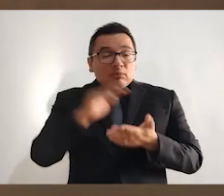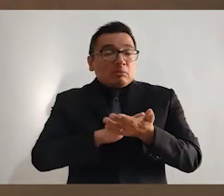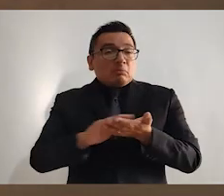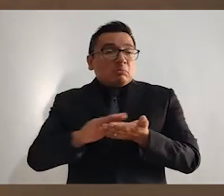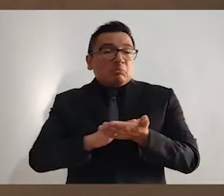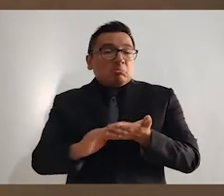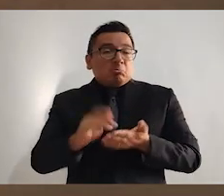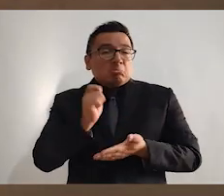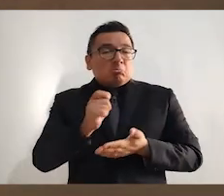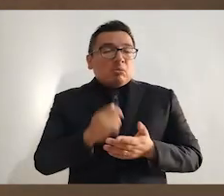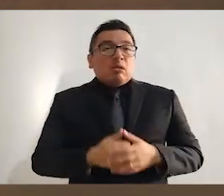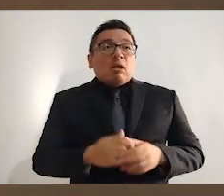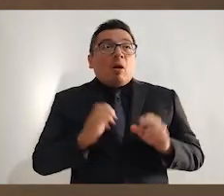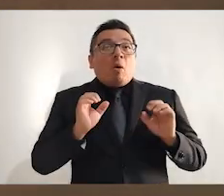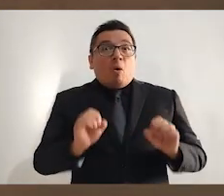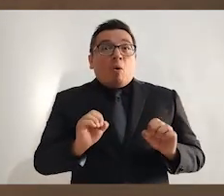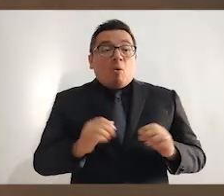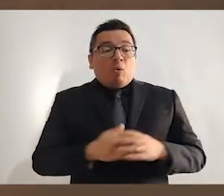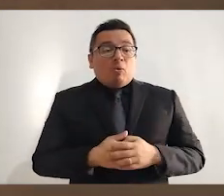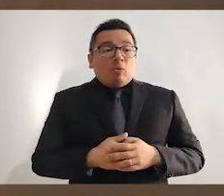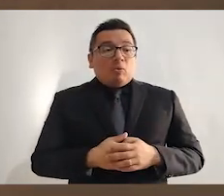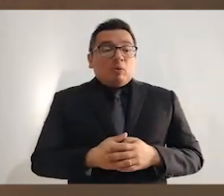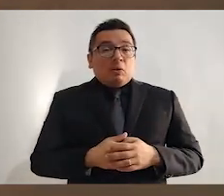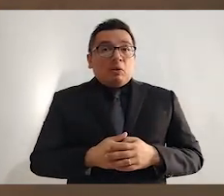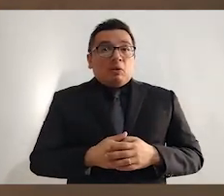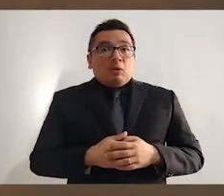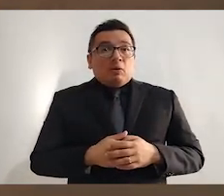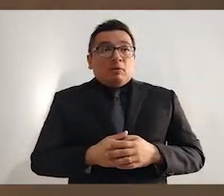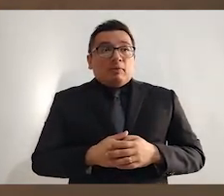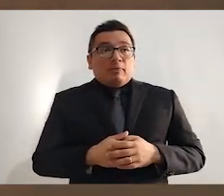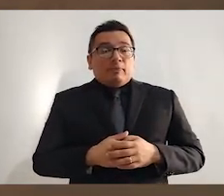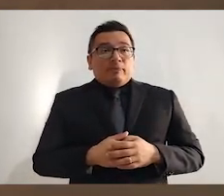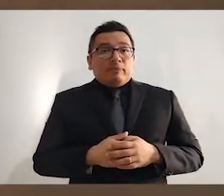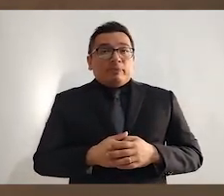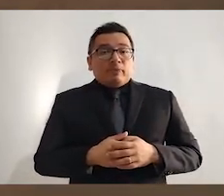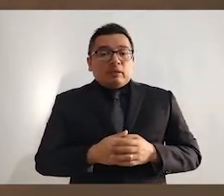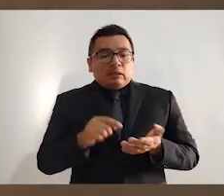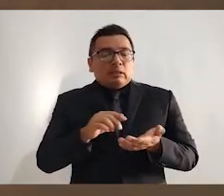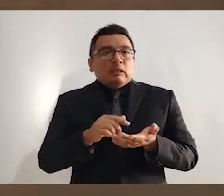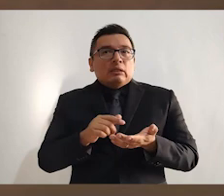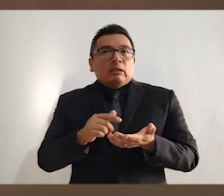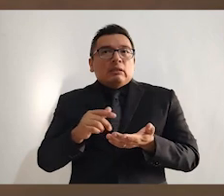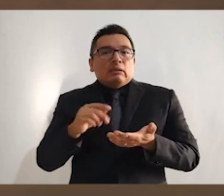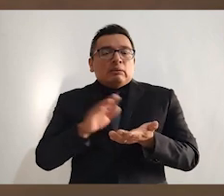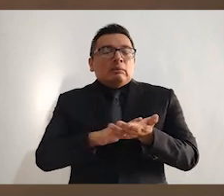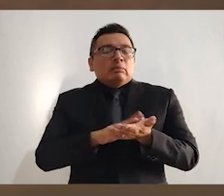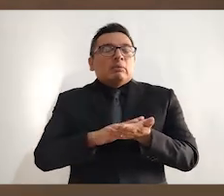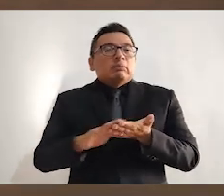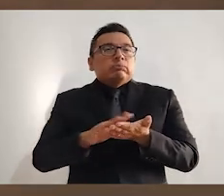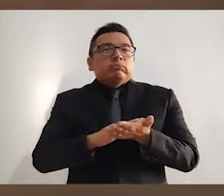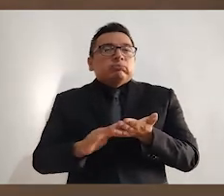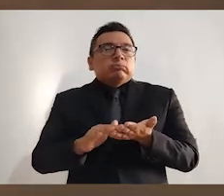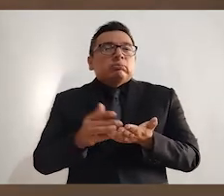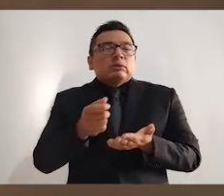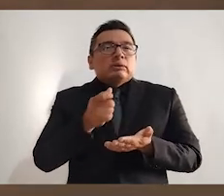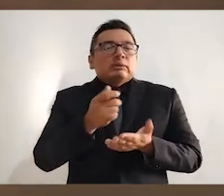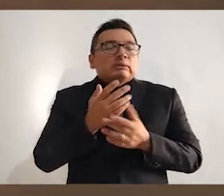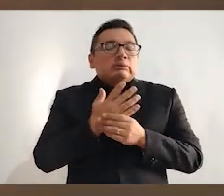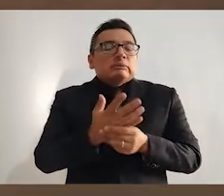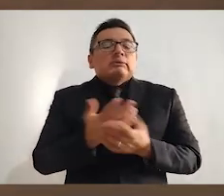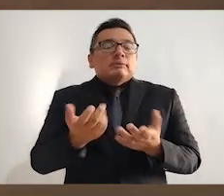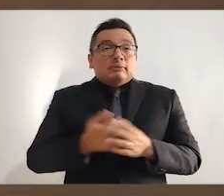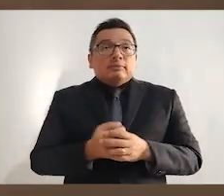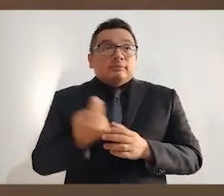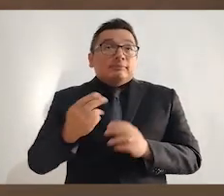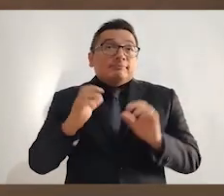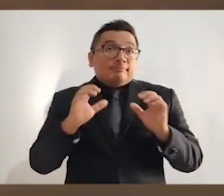ni, o no saben el significado que es o lo que dice en este caso la plantilla, entonces los cuidados